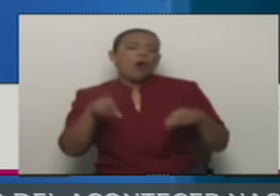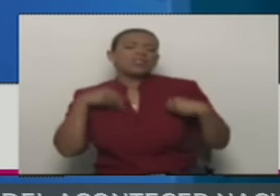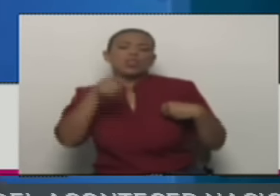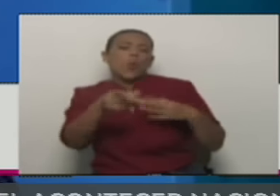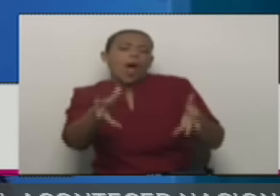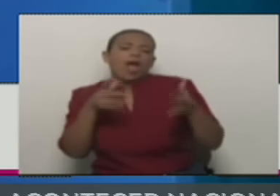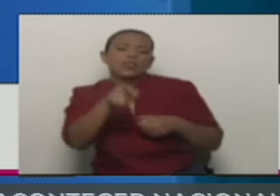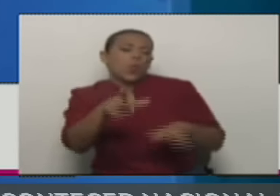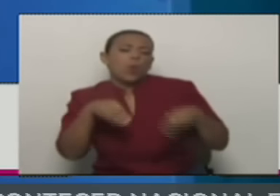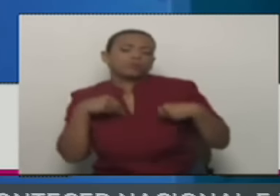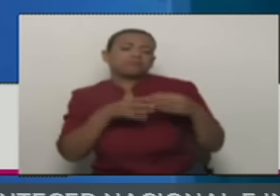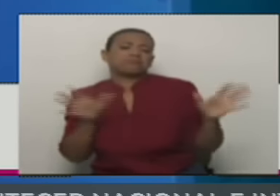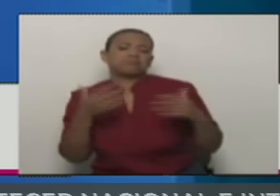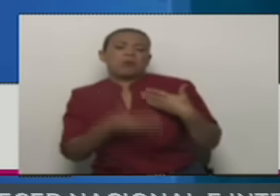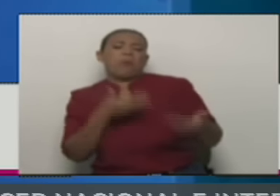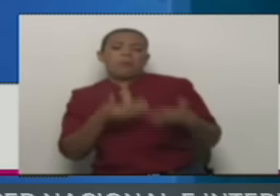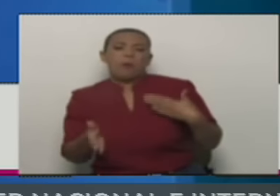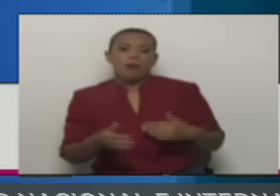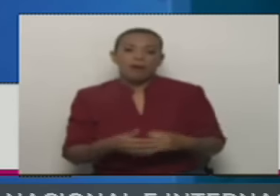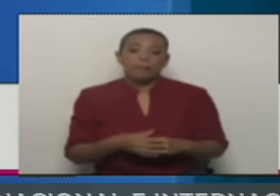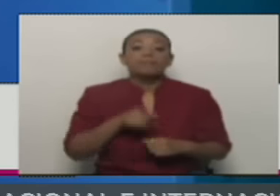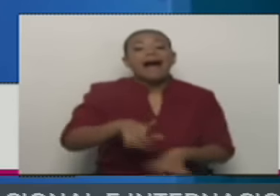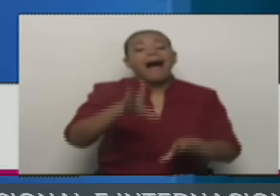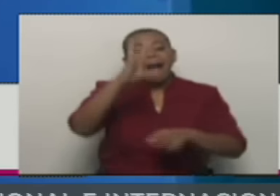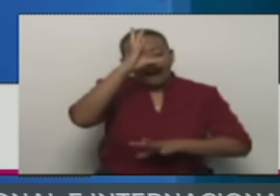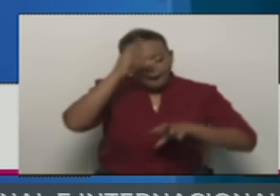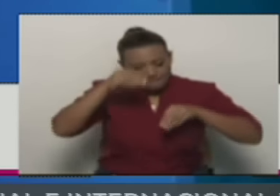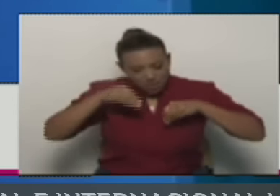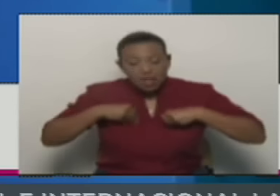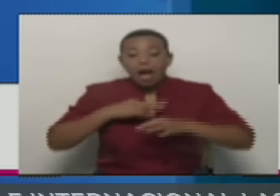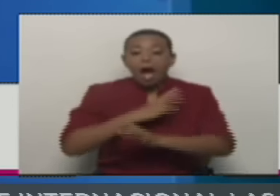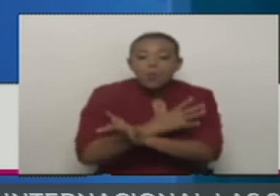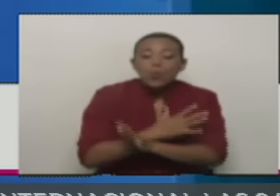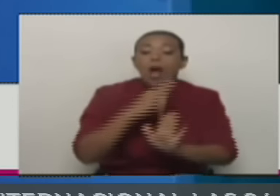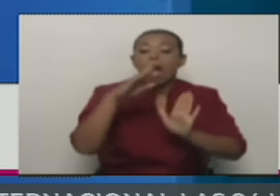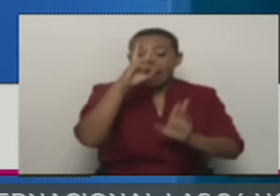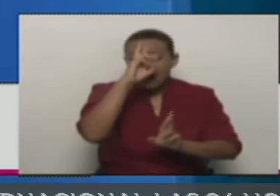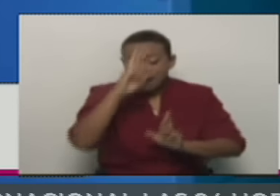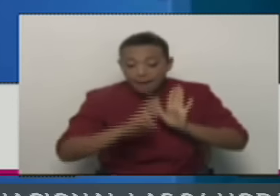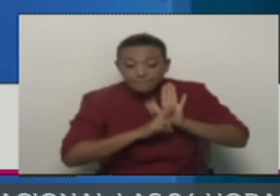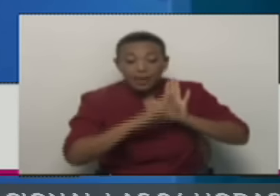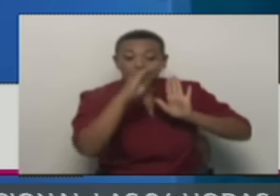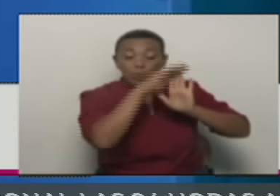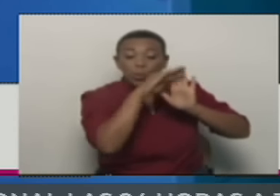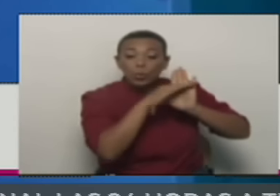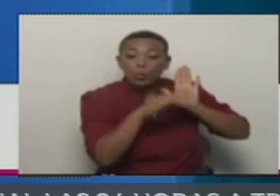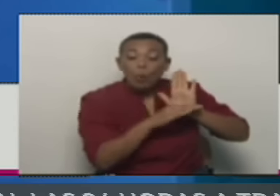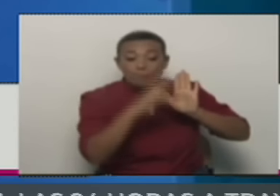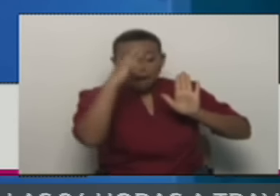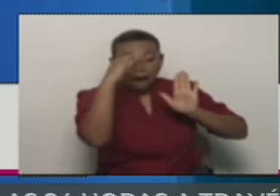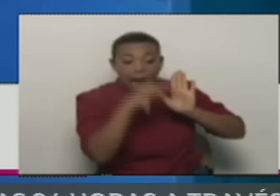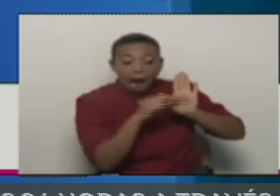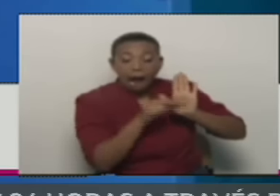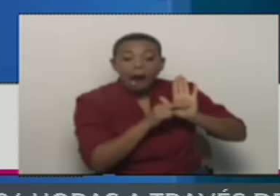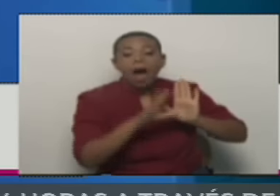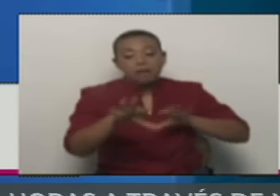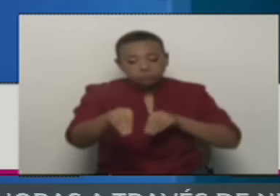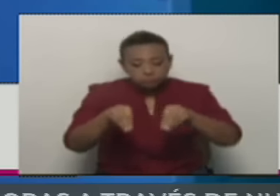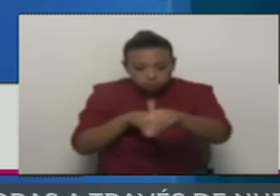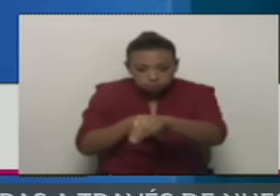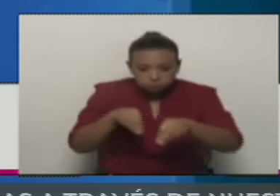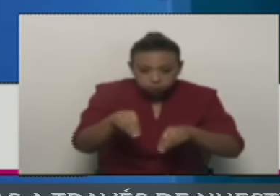quemo esto. Eso no se puede, uno tiene que saber aprender a jugar, respetar las reglas de juego y respetar